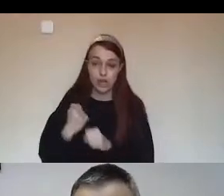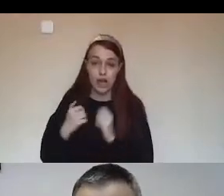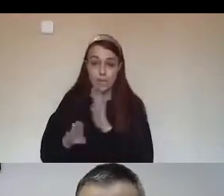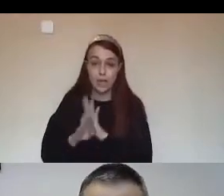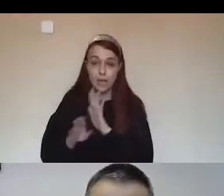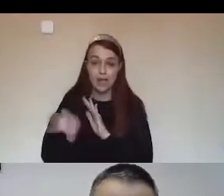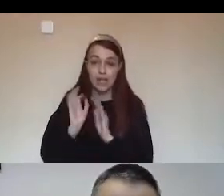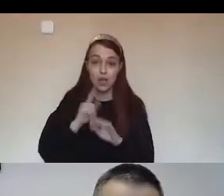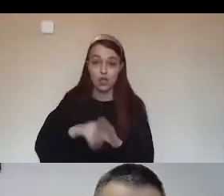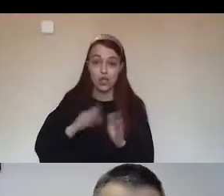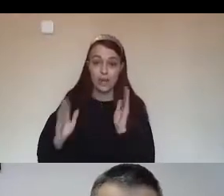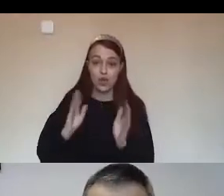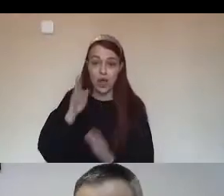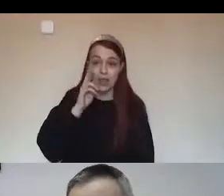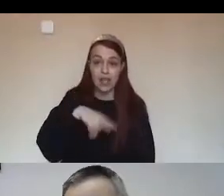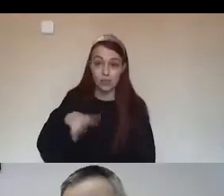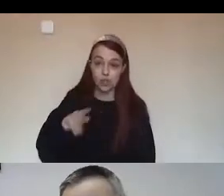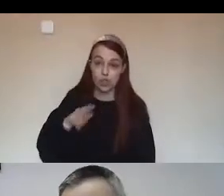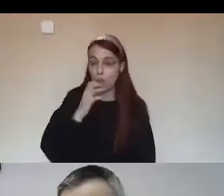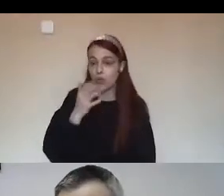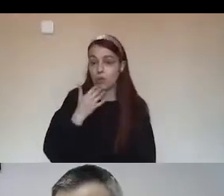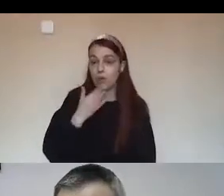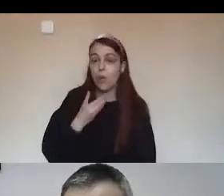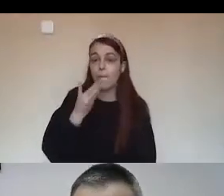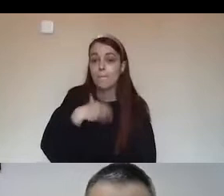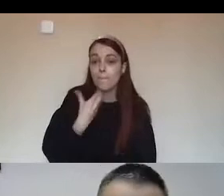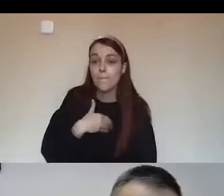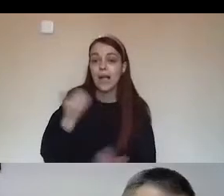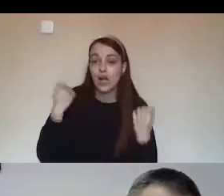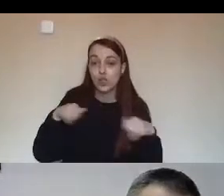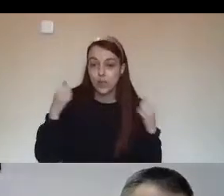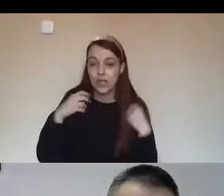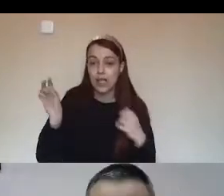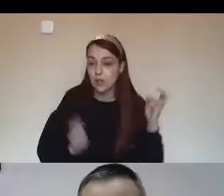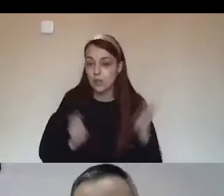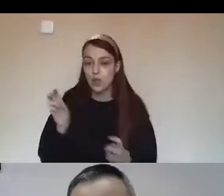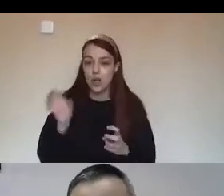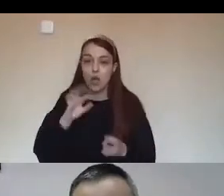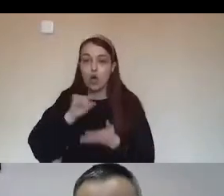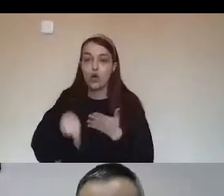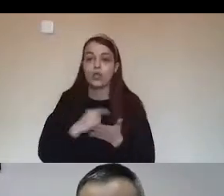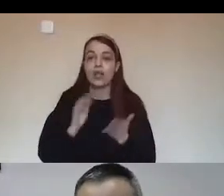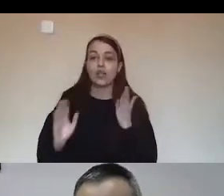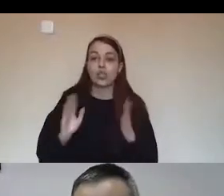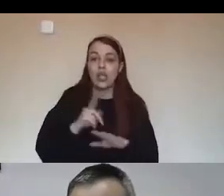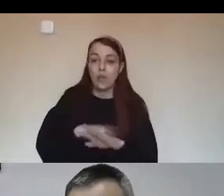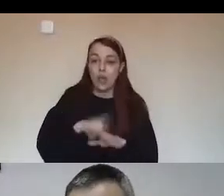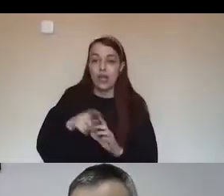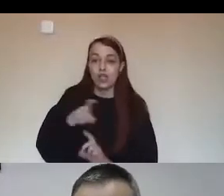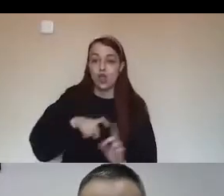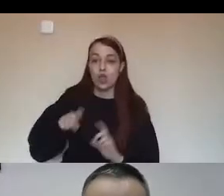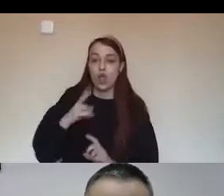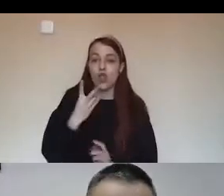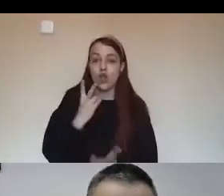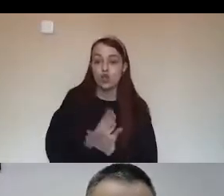del museo, por aquí pasan muchos becarios, mucha gente en prácticas, contratados temporales, hacemos todos los años 2 cursos